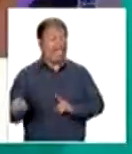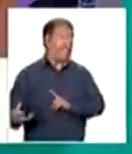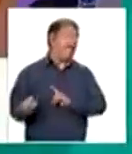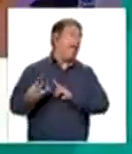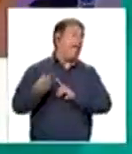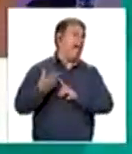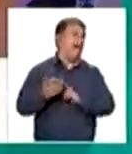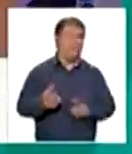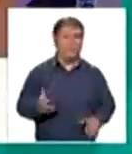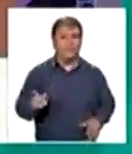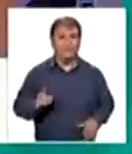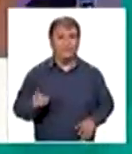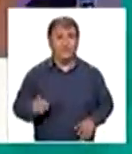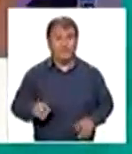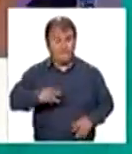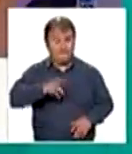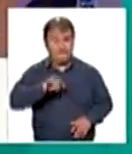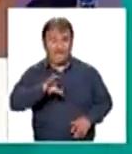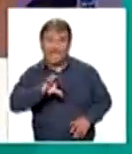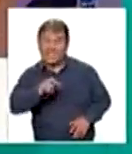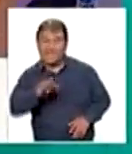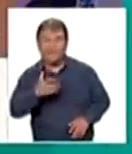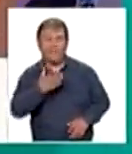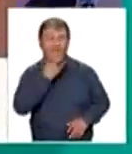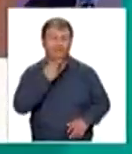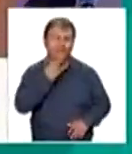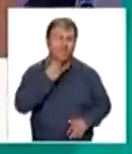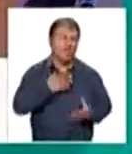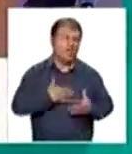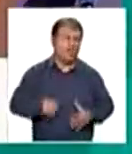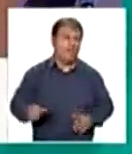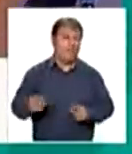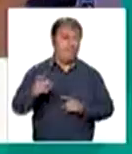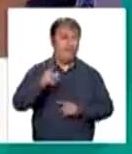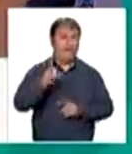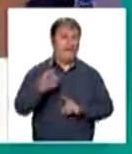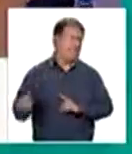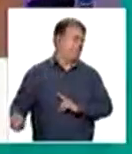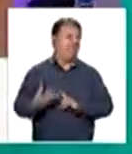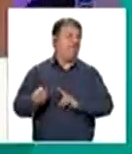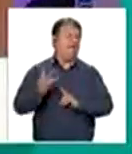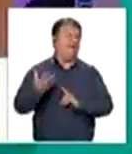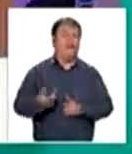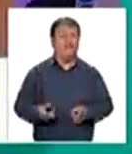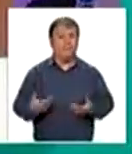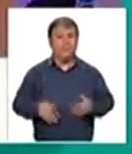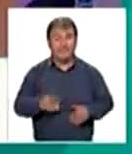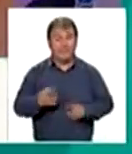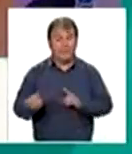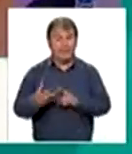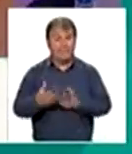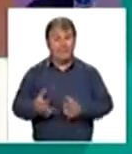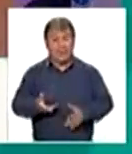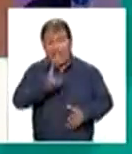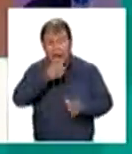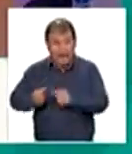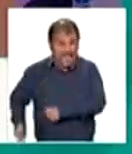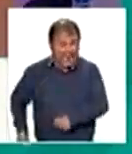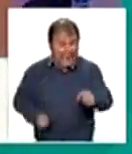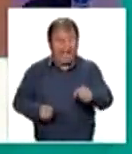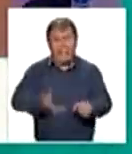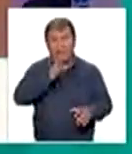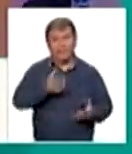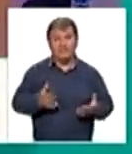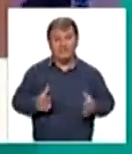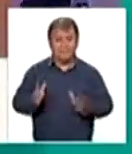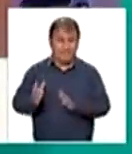¿Qué? Mari Carmen es la mejor, pero Katia nos grita y nos quiere tirar agua caliente. Ya la